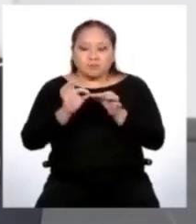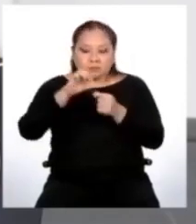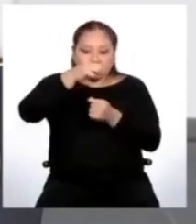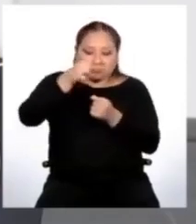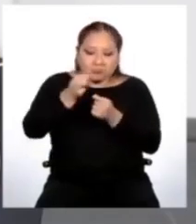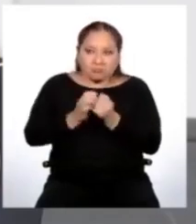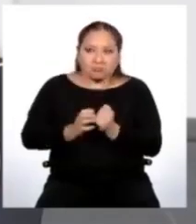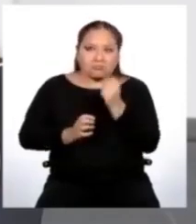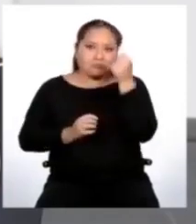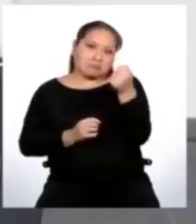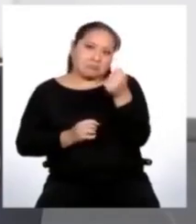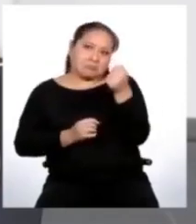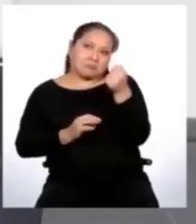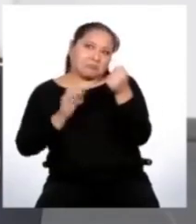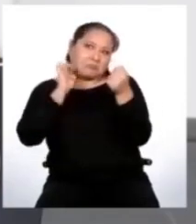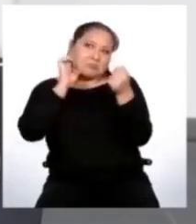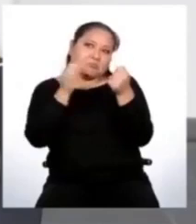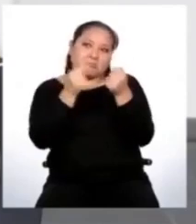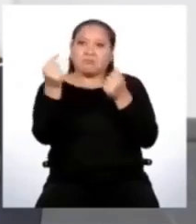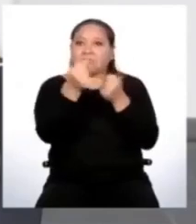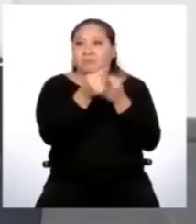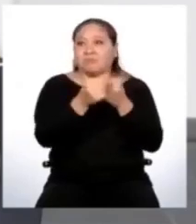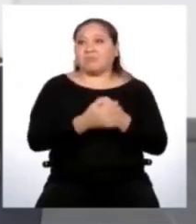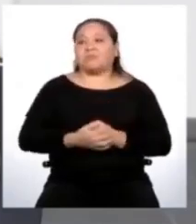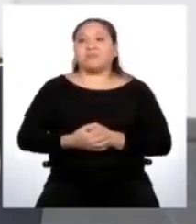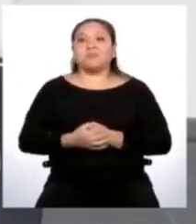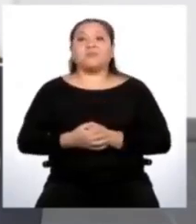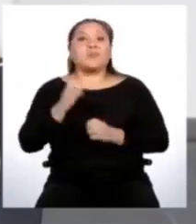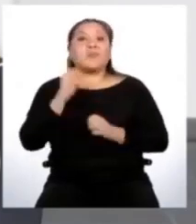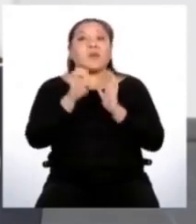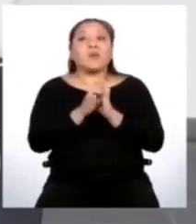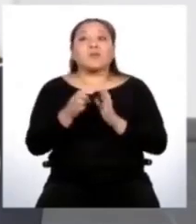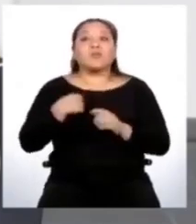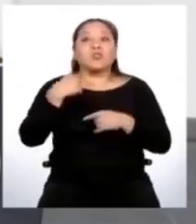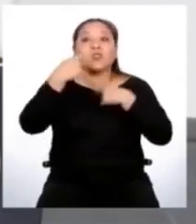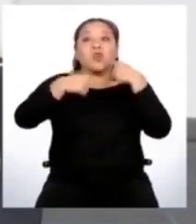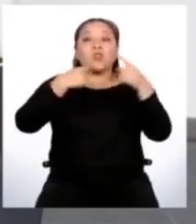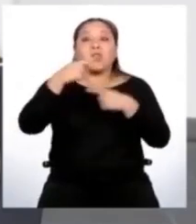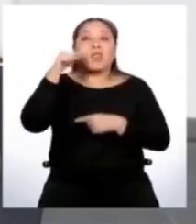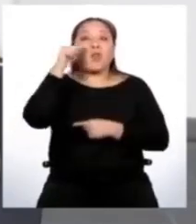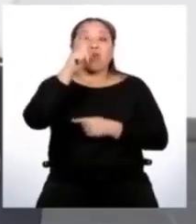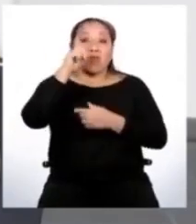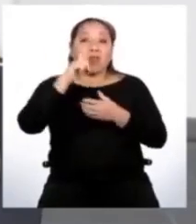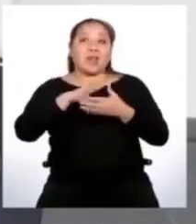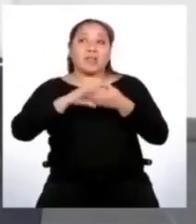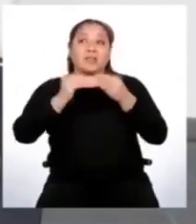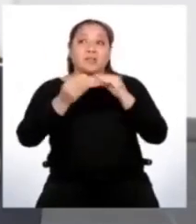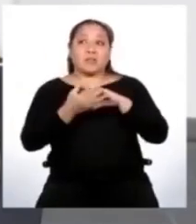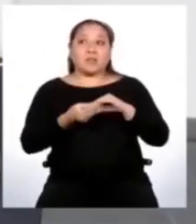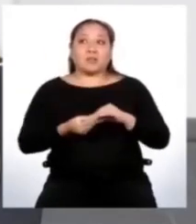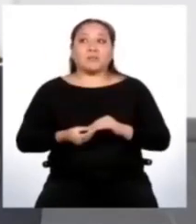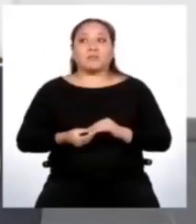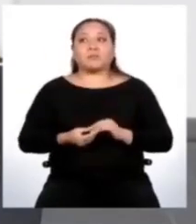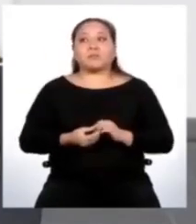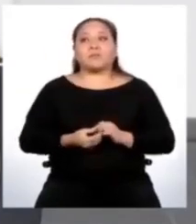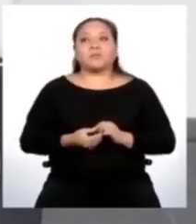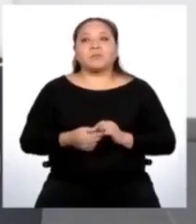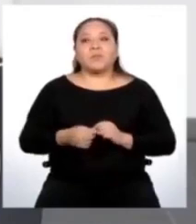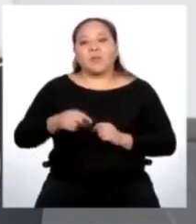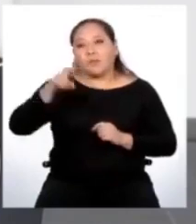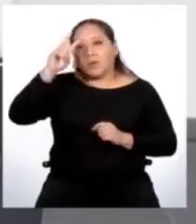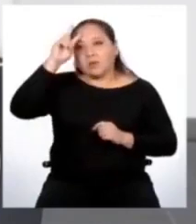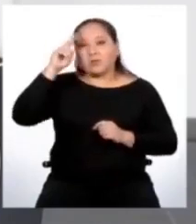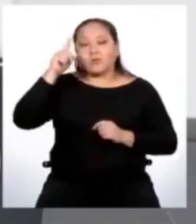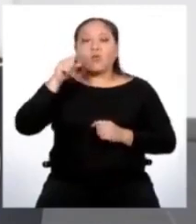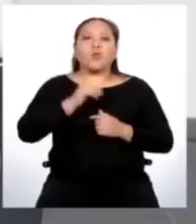elaboradas, como esta de cartón o papel. Por ejemplo, les contaré esta historia. Perulandia era un país bien chévere,